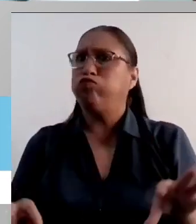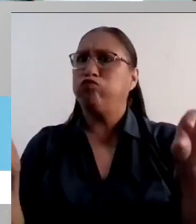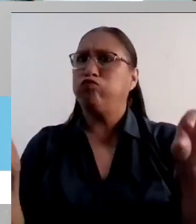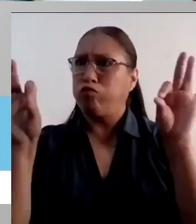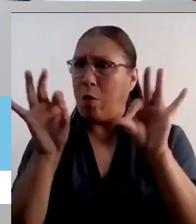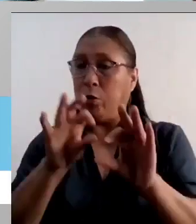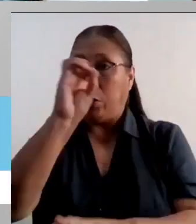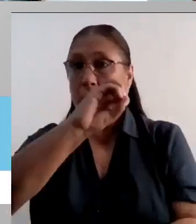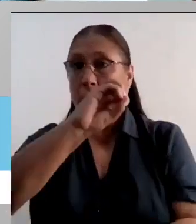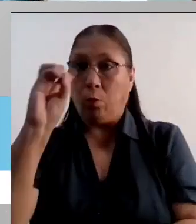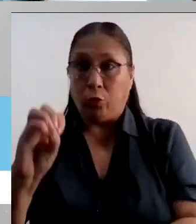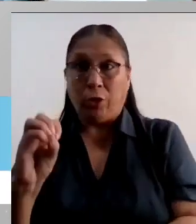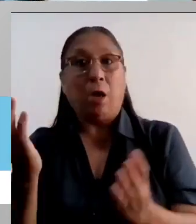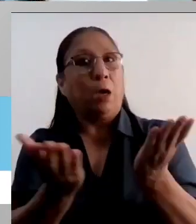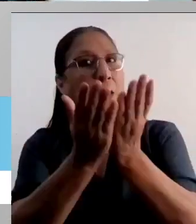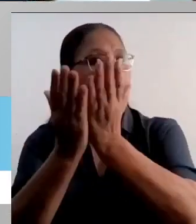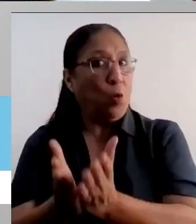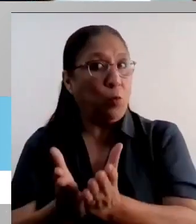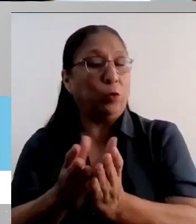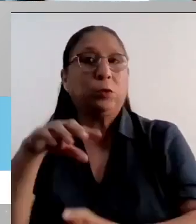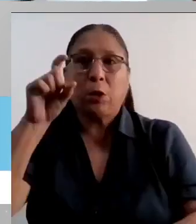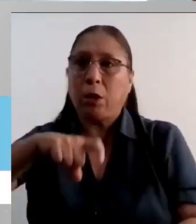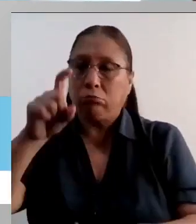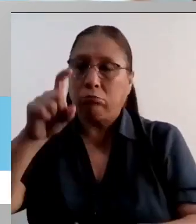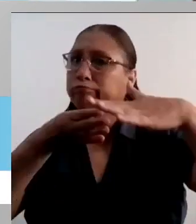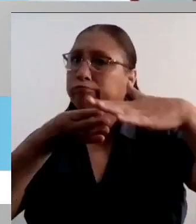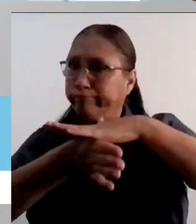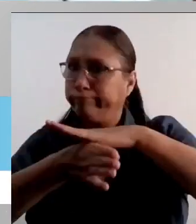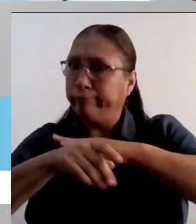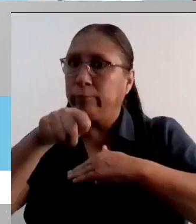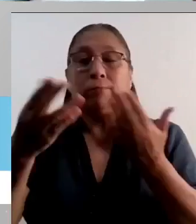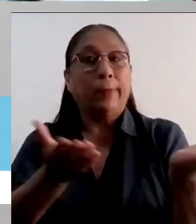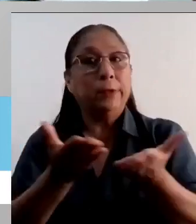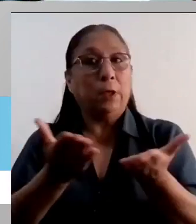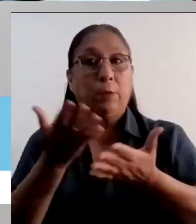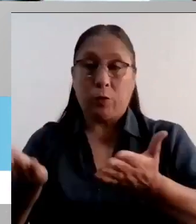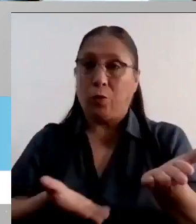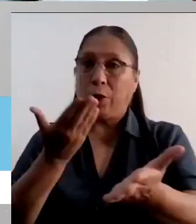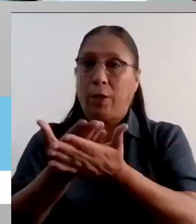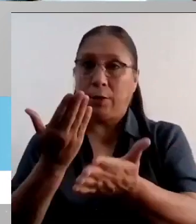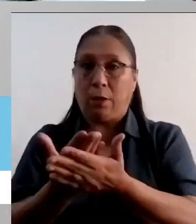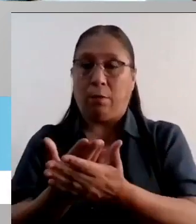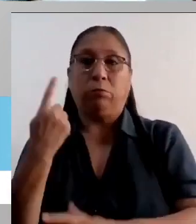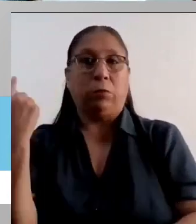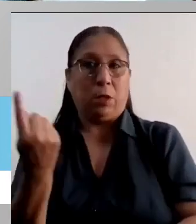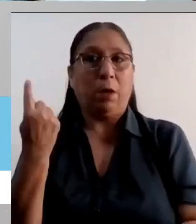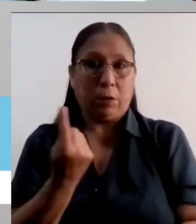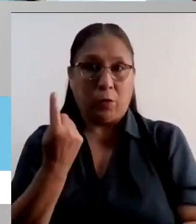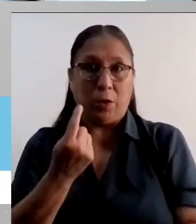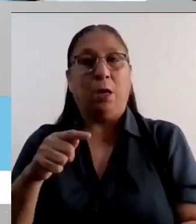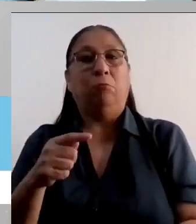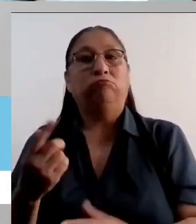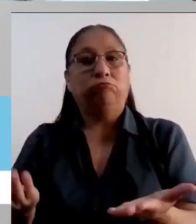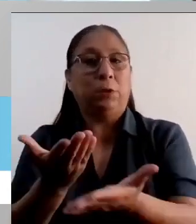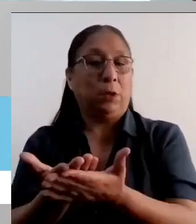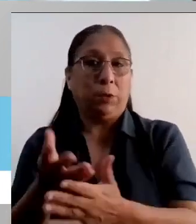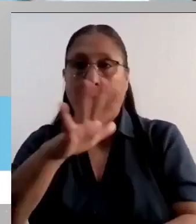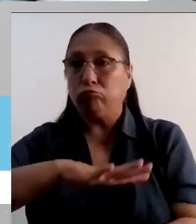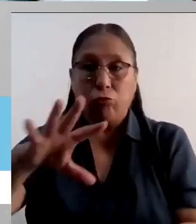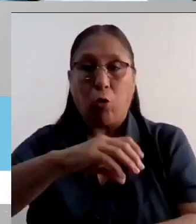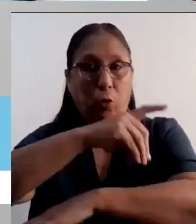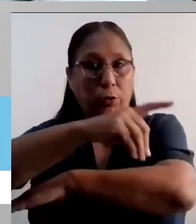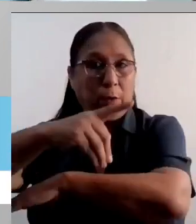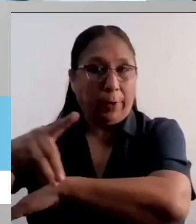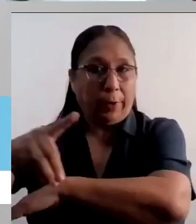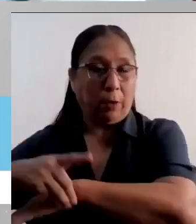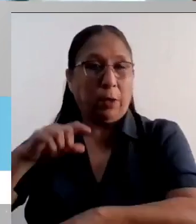deben acceder a este servicio que se brinda a nivel nacional, ¿no? Está presente en todos los departamentos. Me